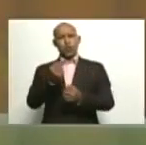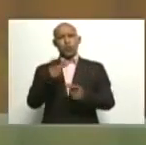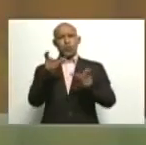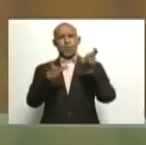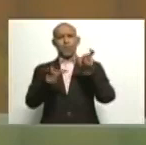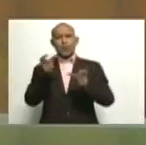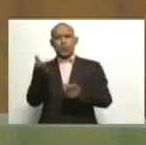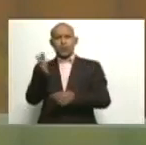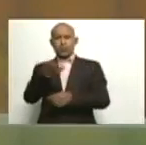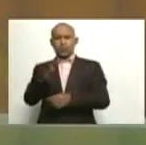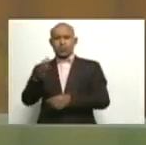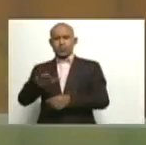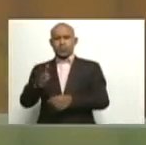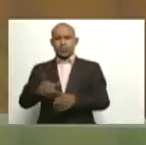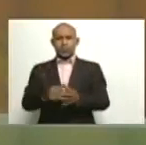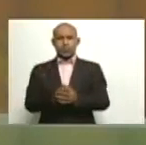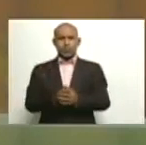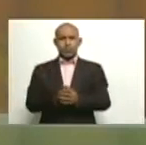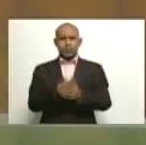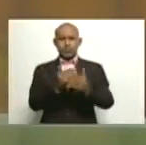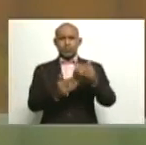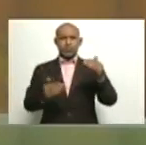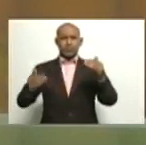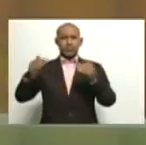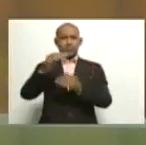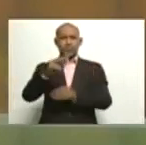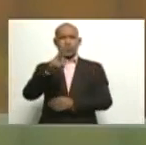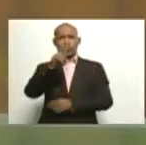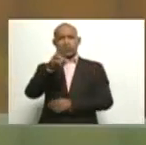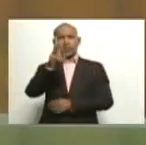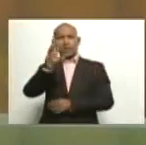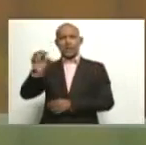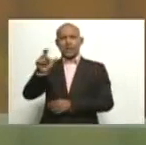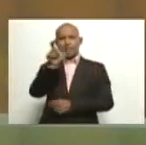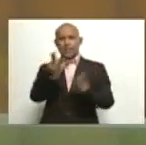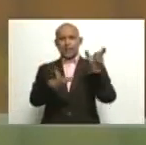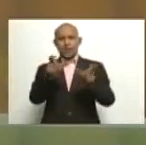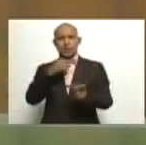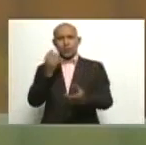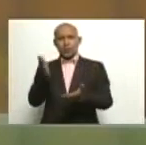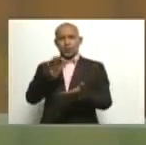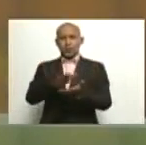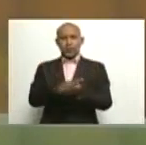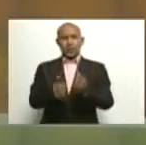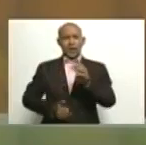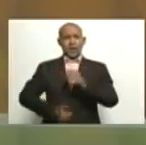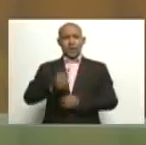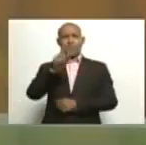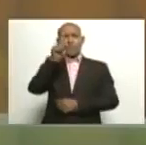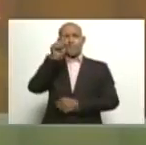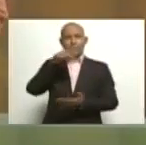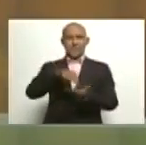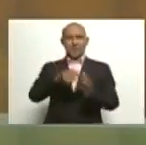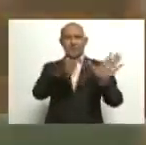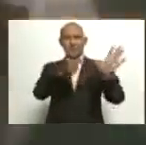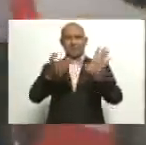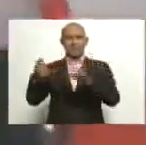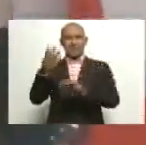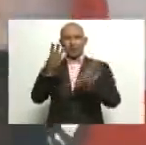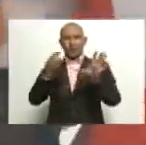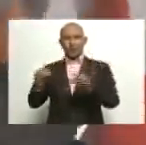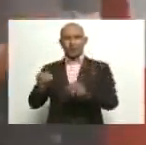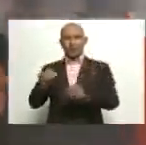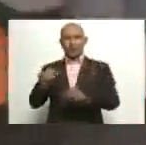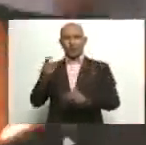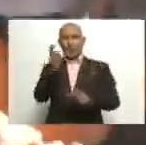represalia israelí en Gaza supera las 230 personas fallecidas y más de 1.690 heridos. De acuerdo con